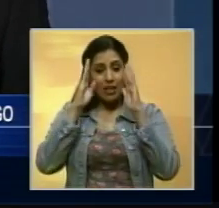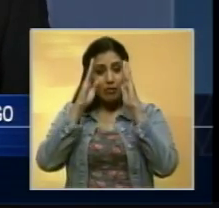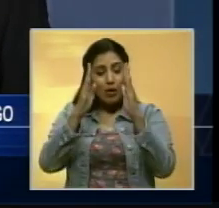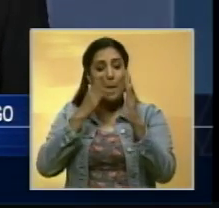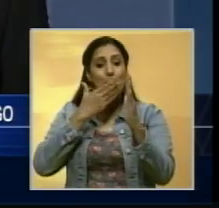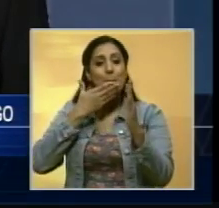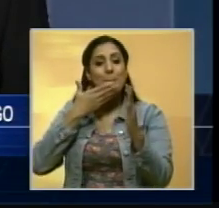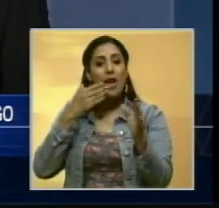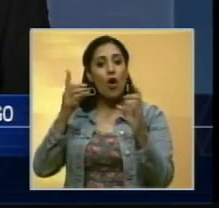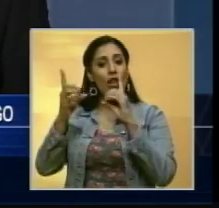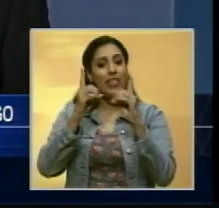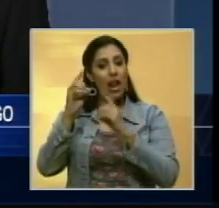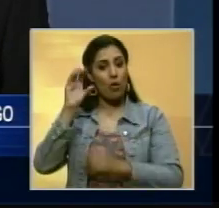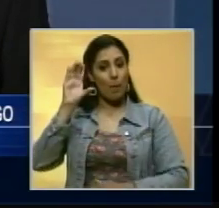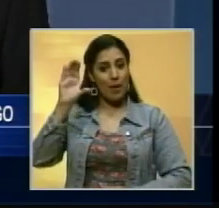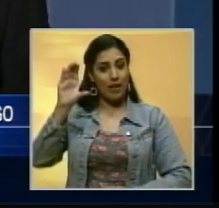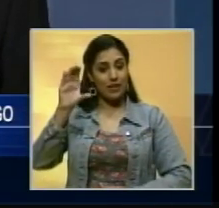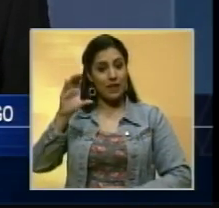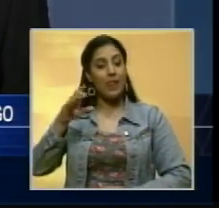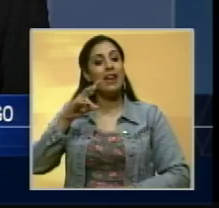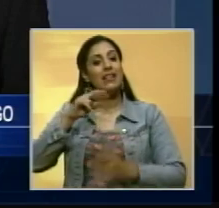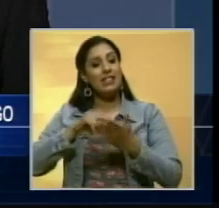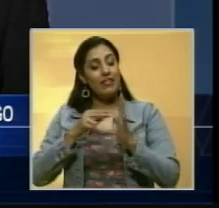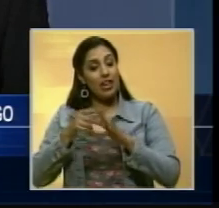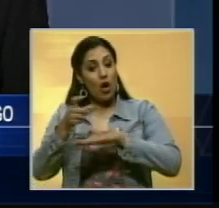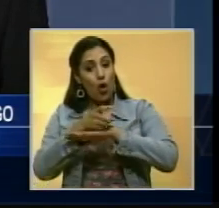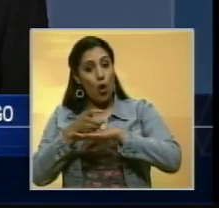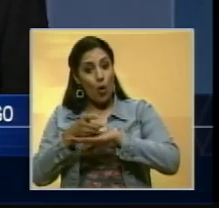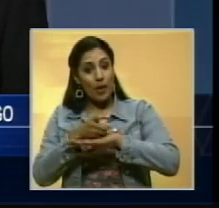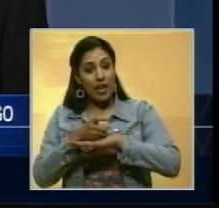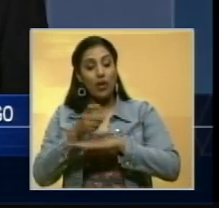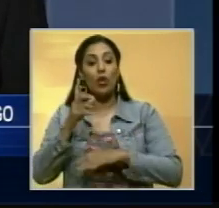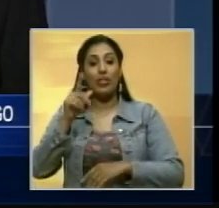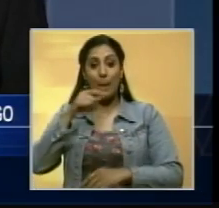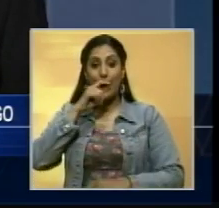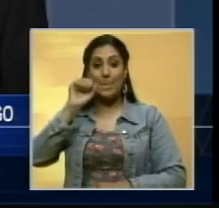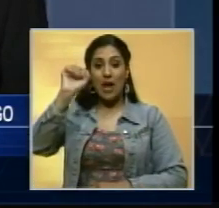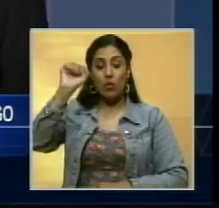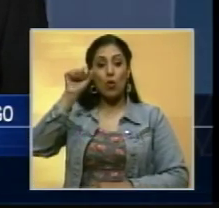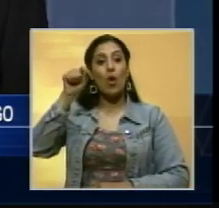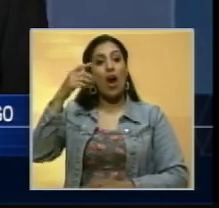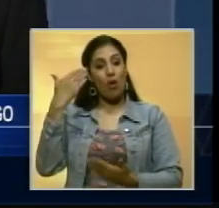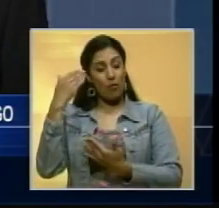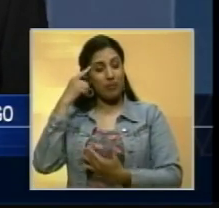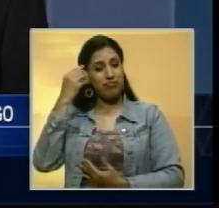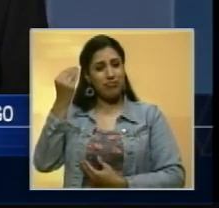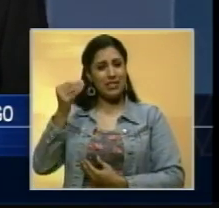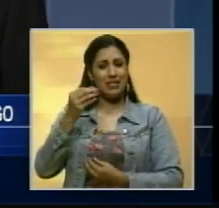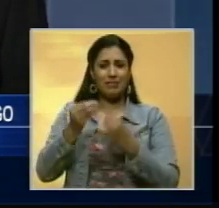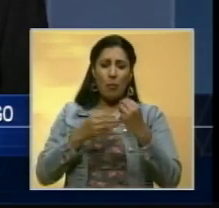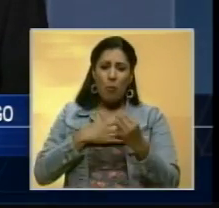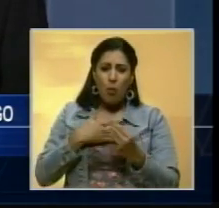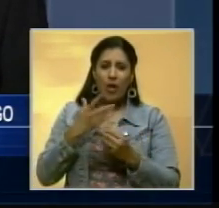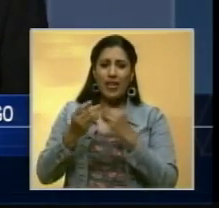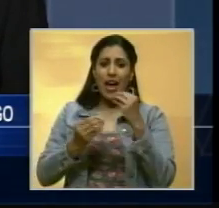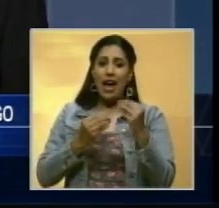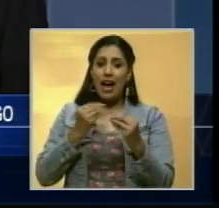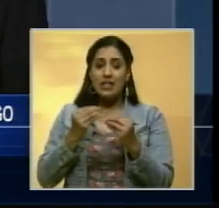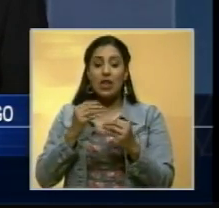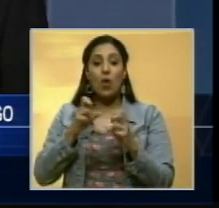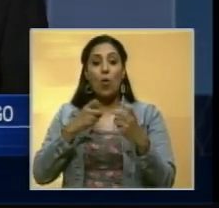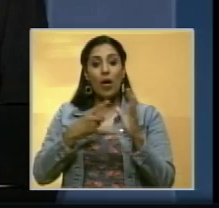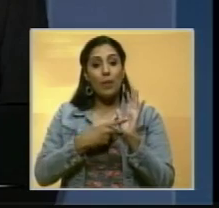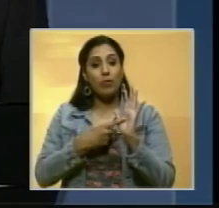puedan llevar a un diálogo nacional. En referencia al gobierno del mandatario Nicolás Maduro, el parlamentario agregó que las posibilidades de